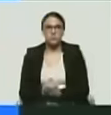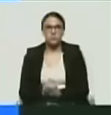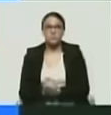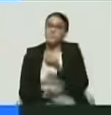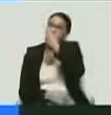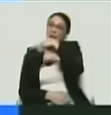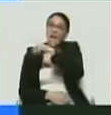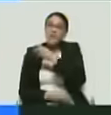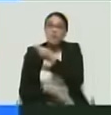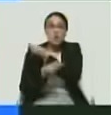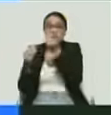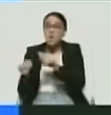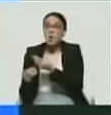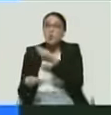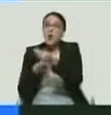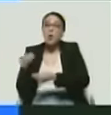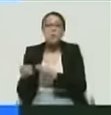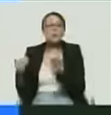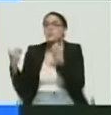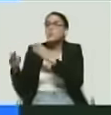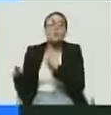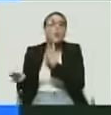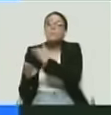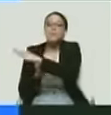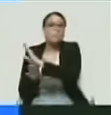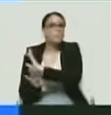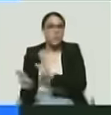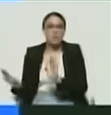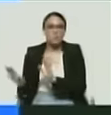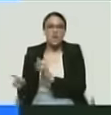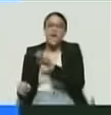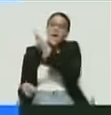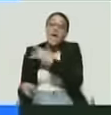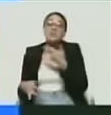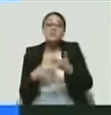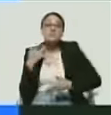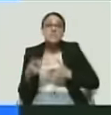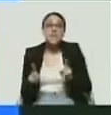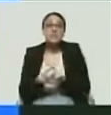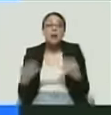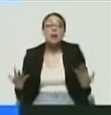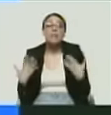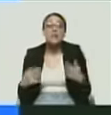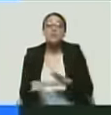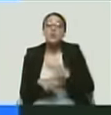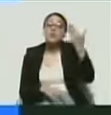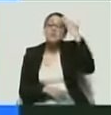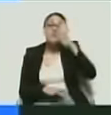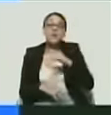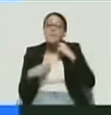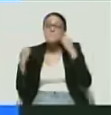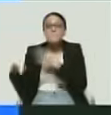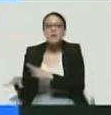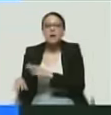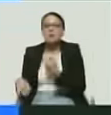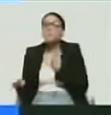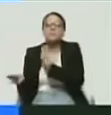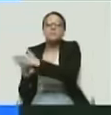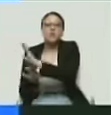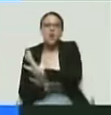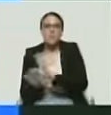Ellos, allá ellos que ya se sienten derrotados. Los vamos a derrotar es el 28 de